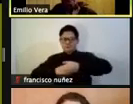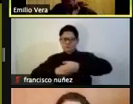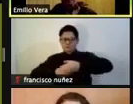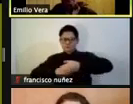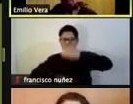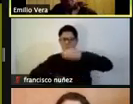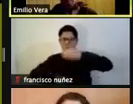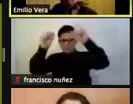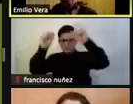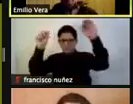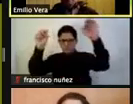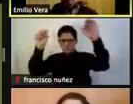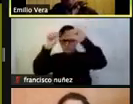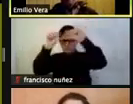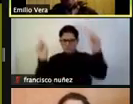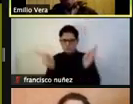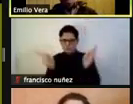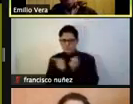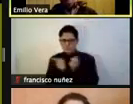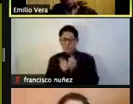Aquí estamos